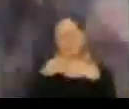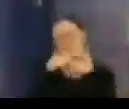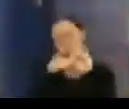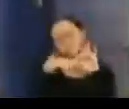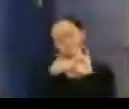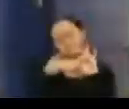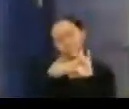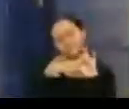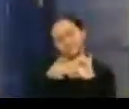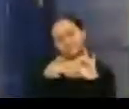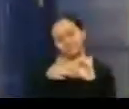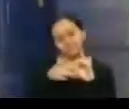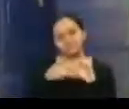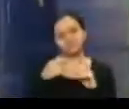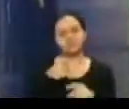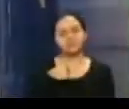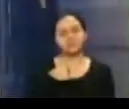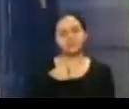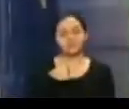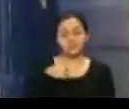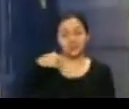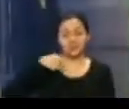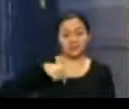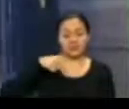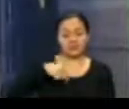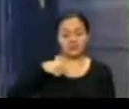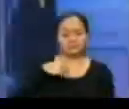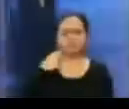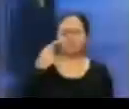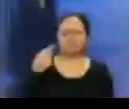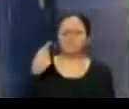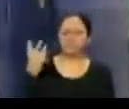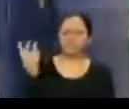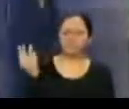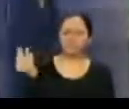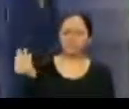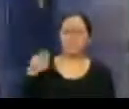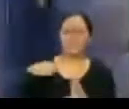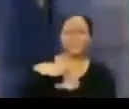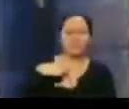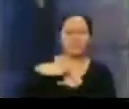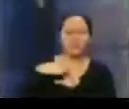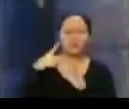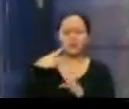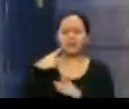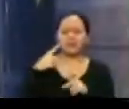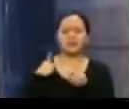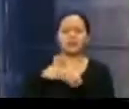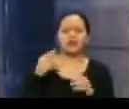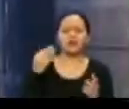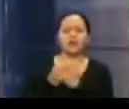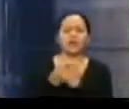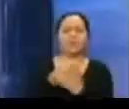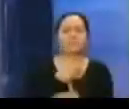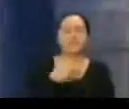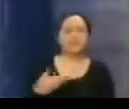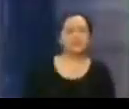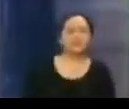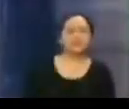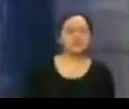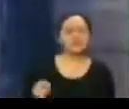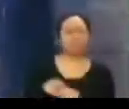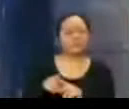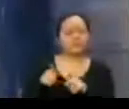palabras, aquí no están los banqueros que quieren comprar la presidencia y venden a su